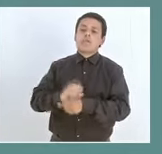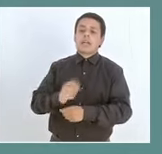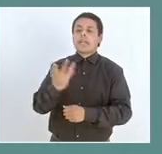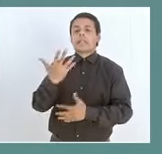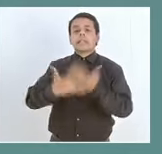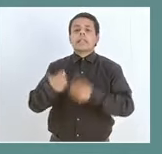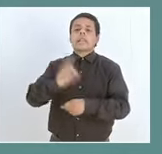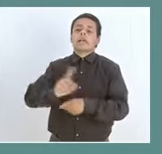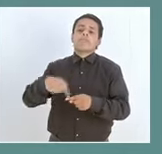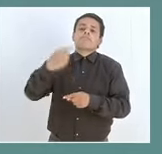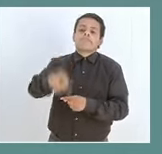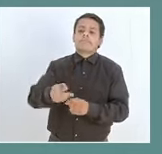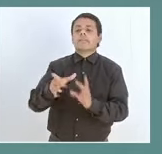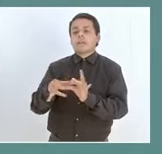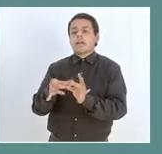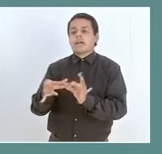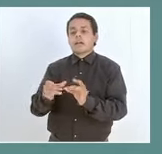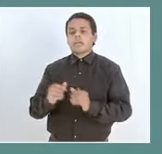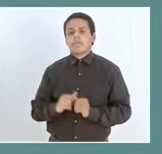15 días.